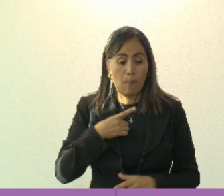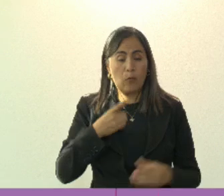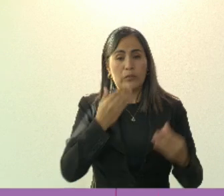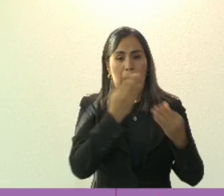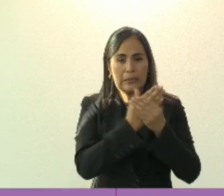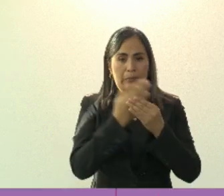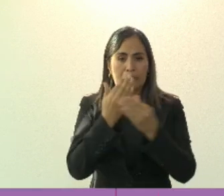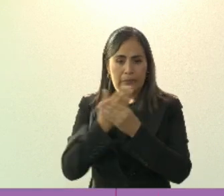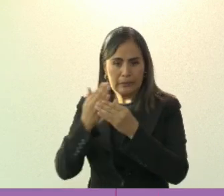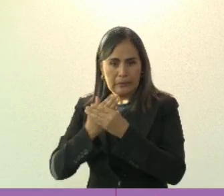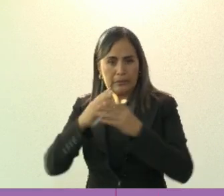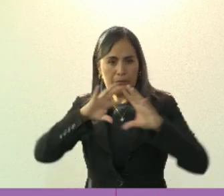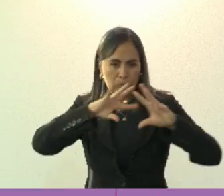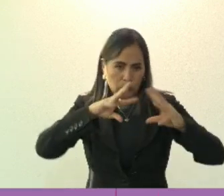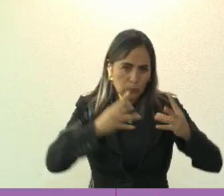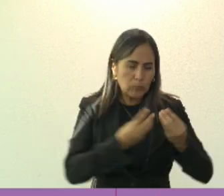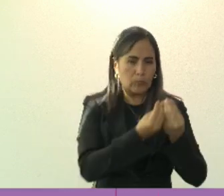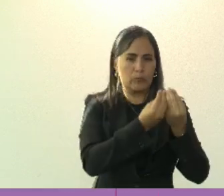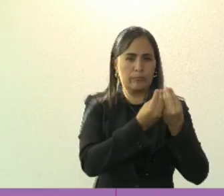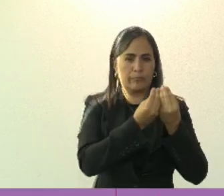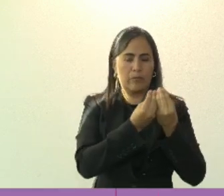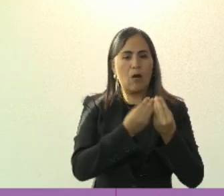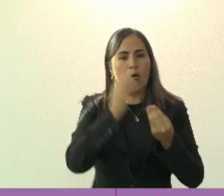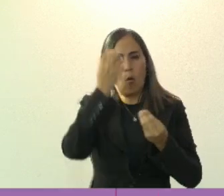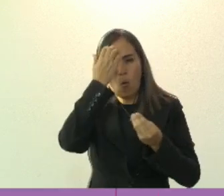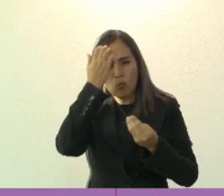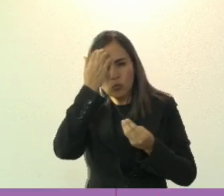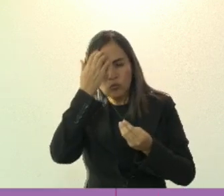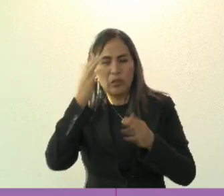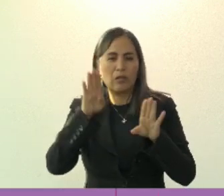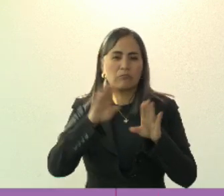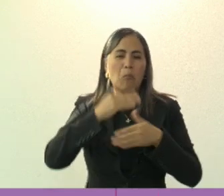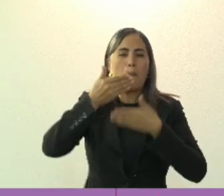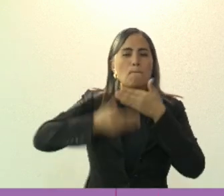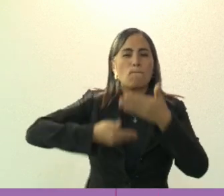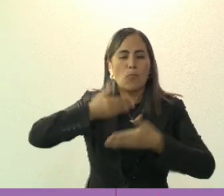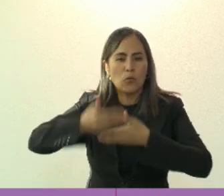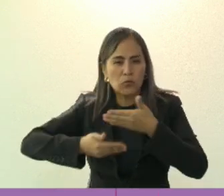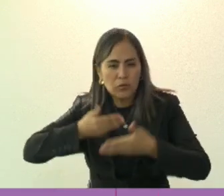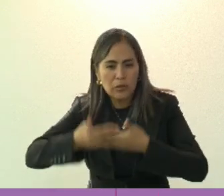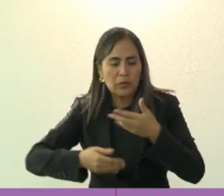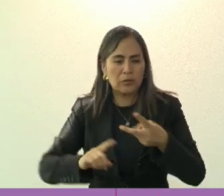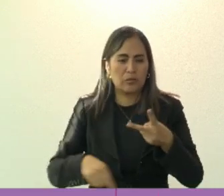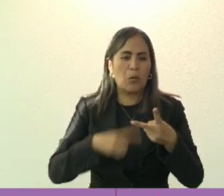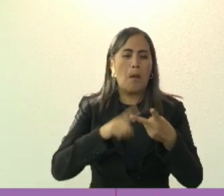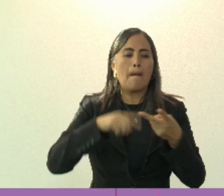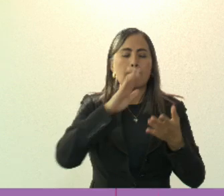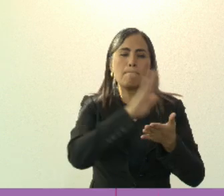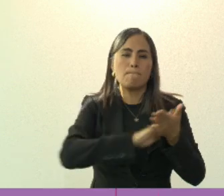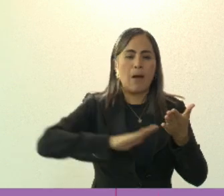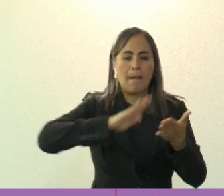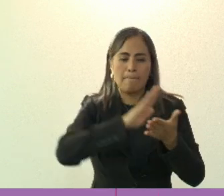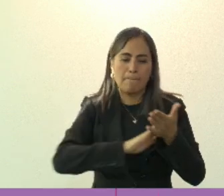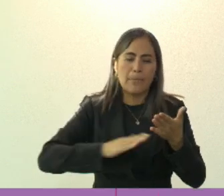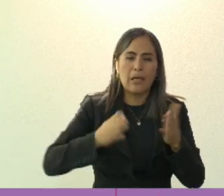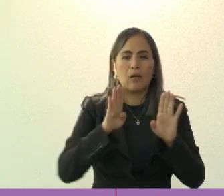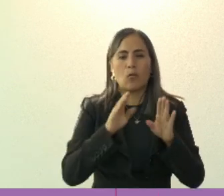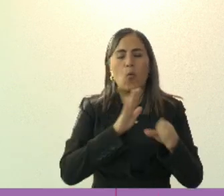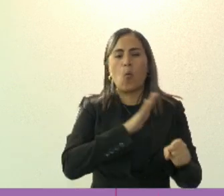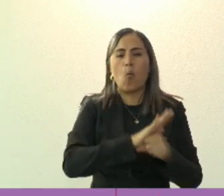expedientes, como ya se dijo, conocer los procesos, conocer los productos documentales de esos